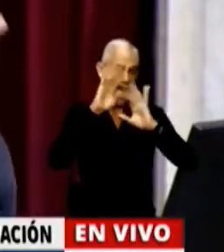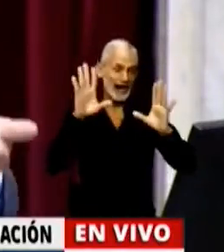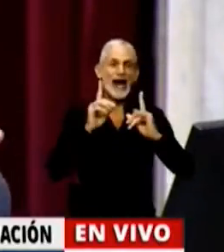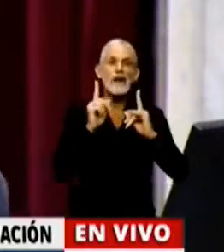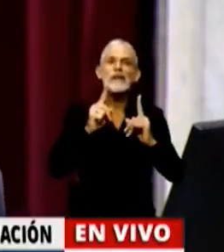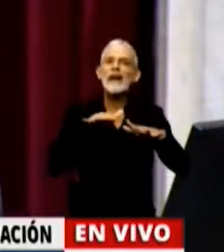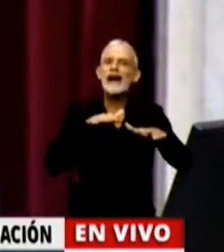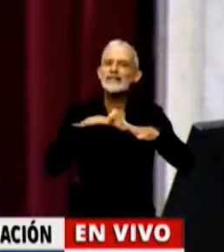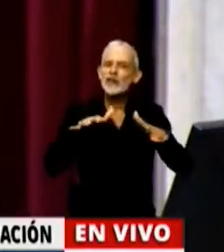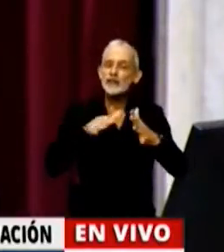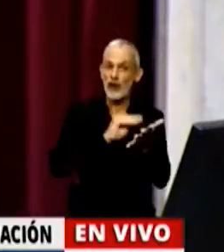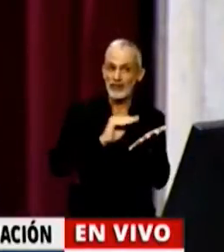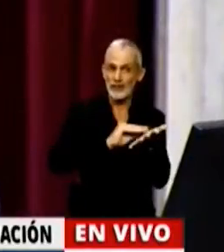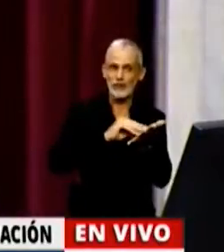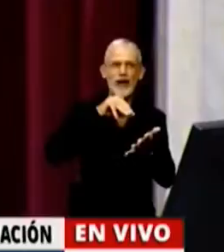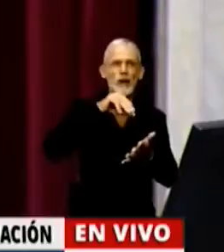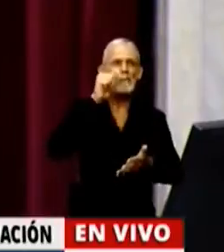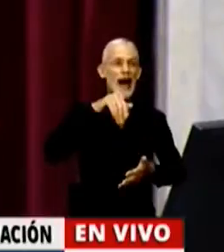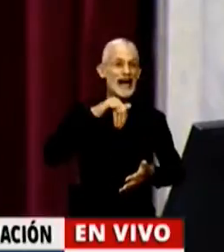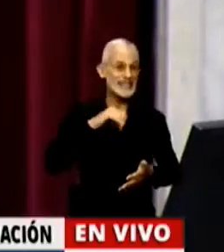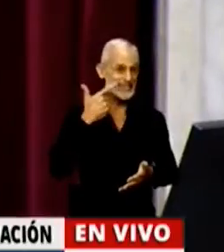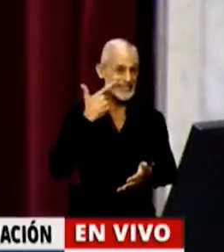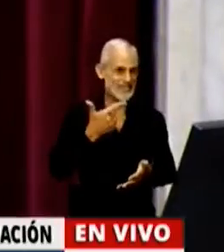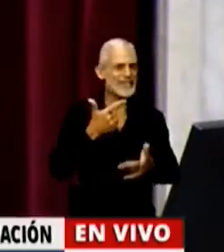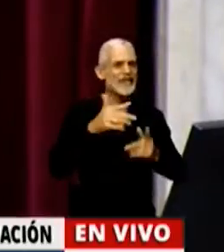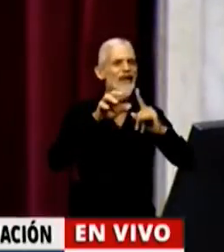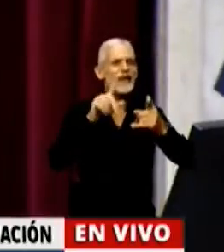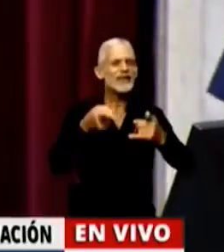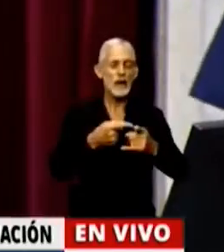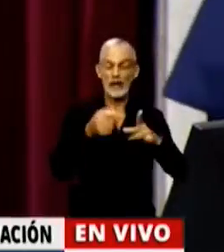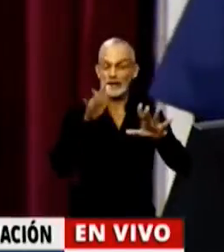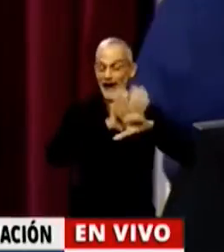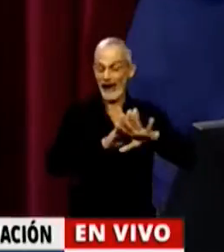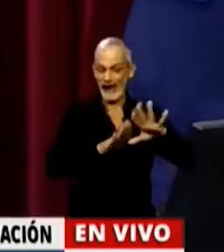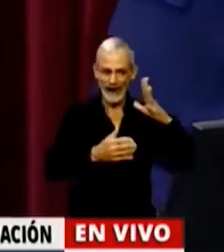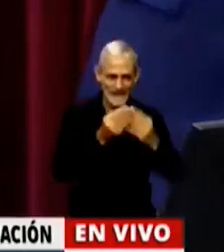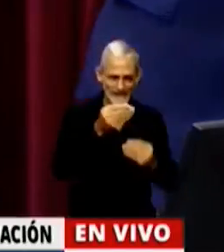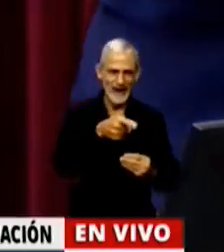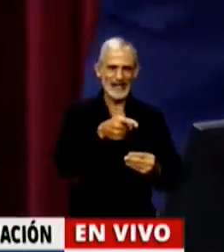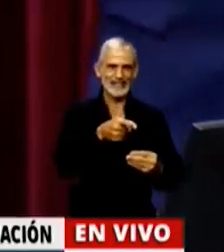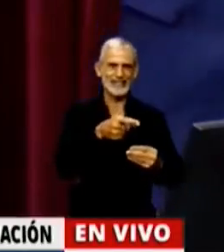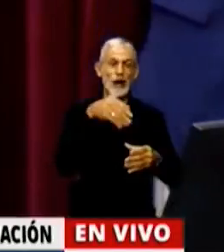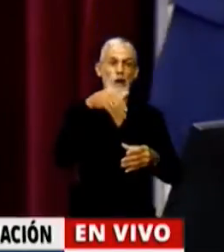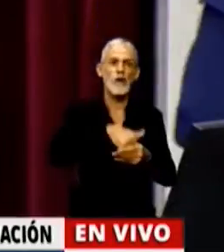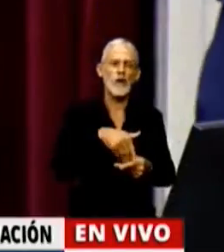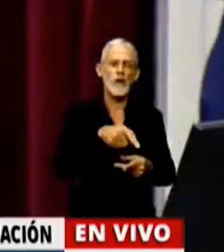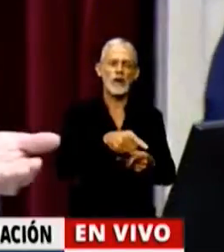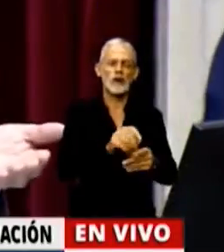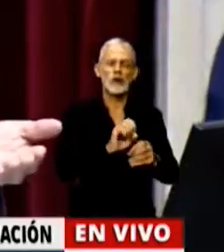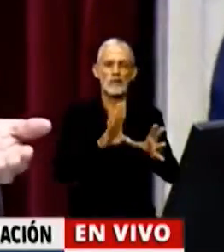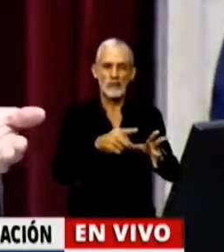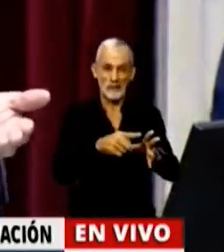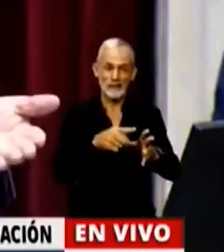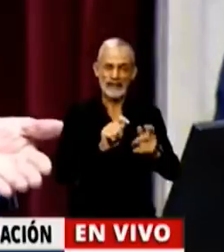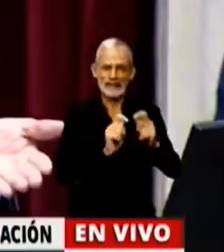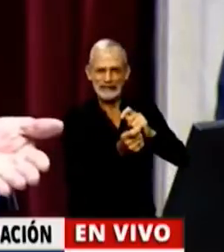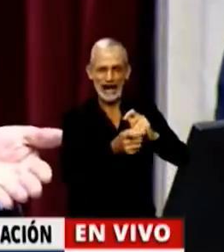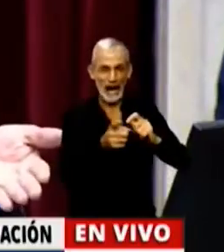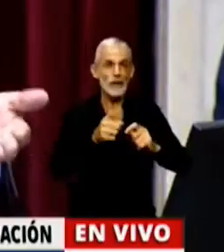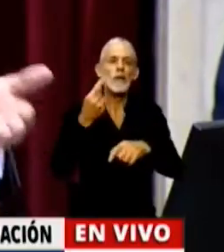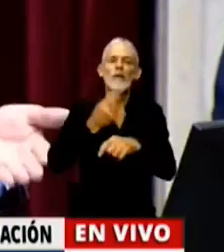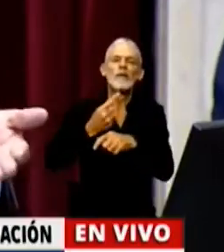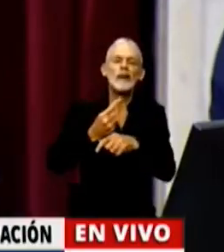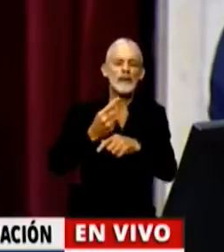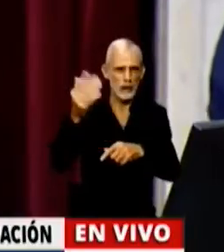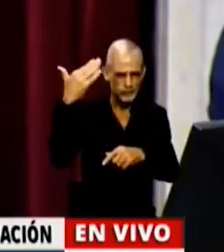misma situación está el diputado Manzi, digamos, que también se equivocó al votar. Pero le voy a dar primero